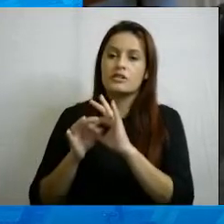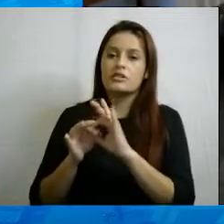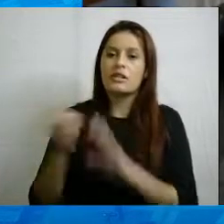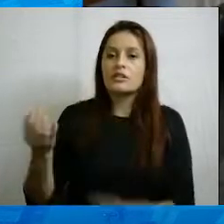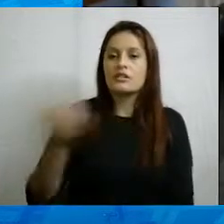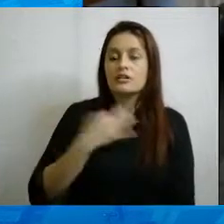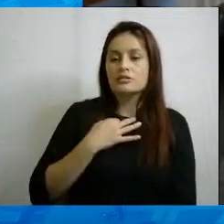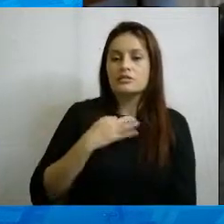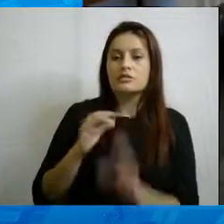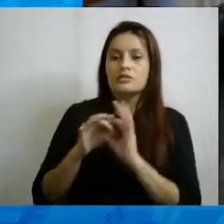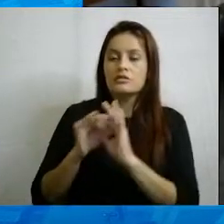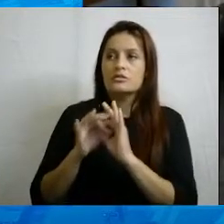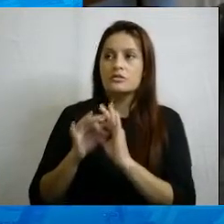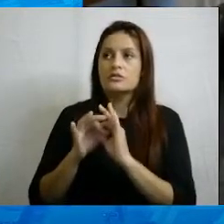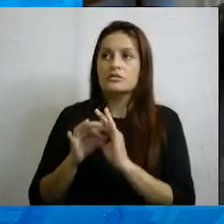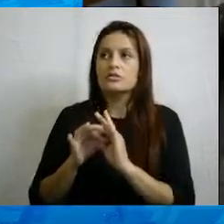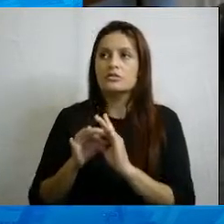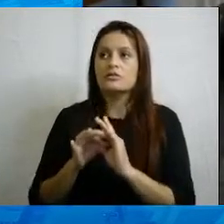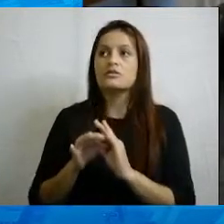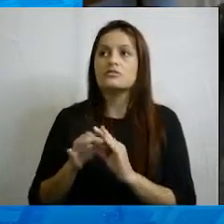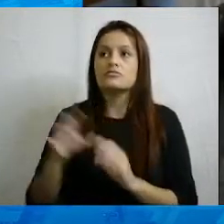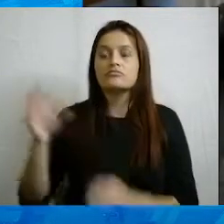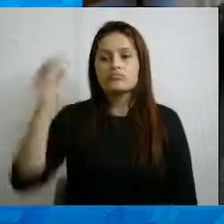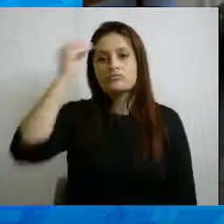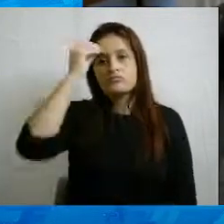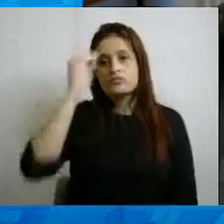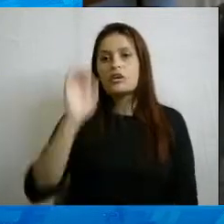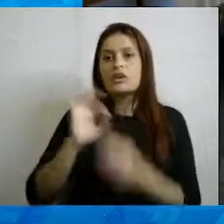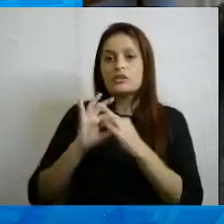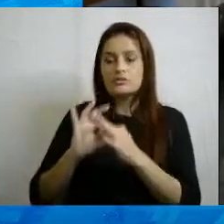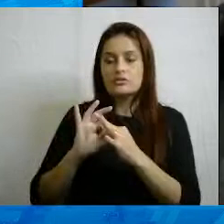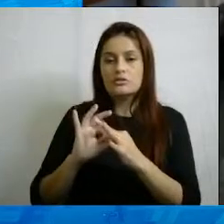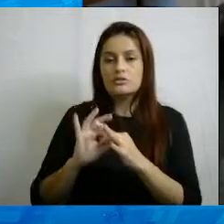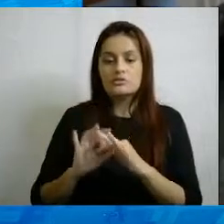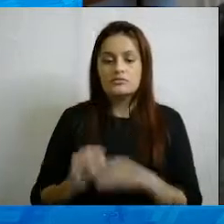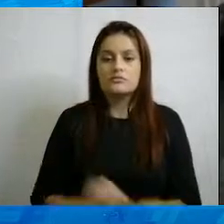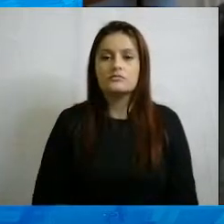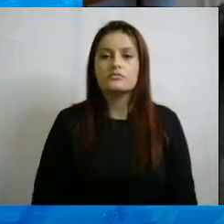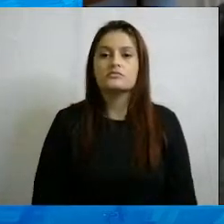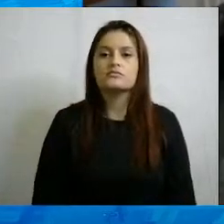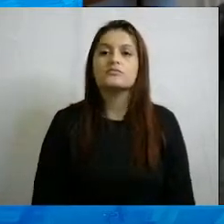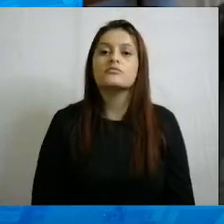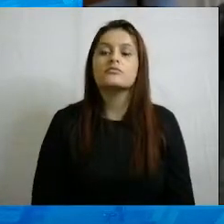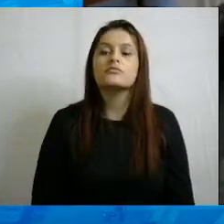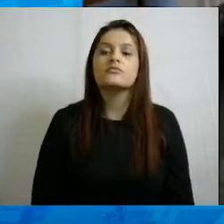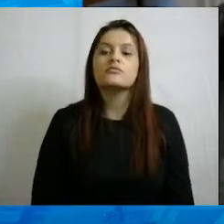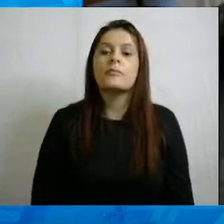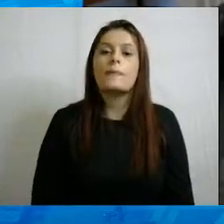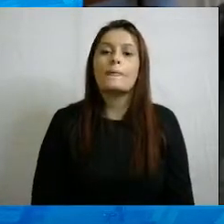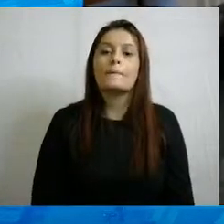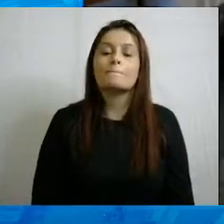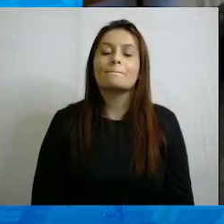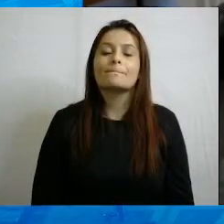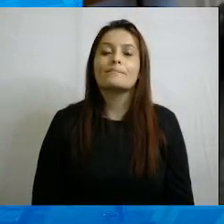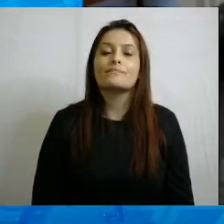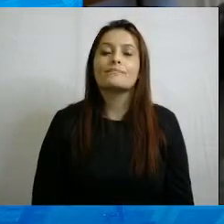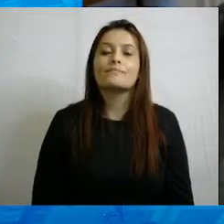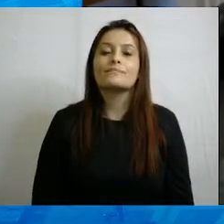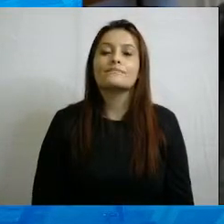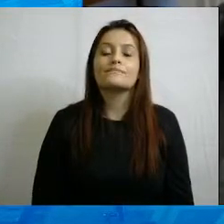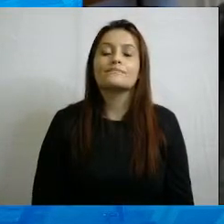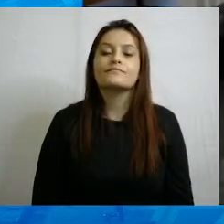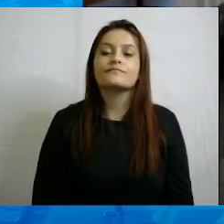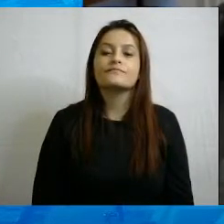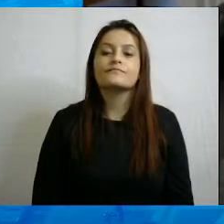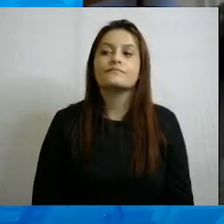alcance. Va a ser considerado también con el equipo. Está también presente el director de seguridad, así que para que lo tenga presente.